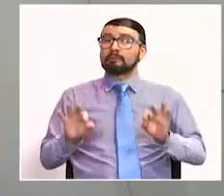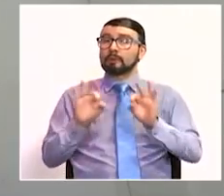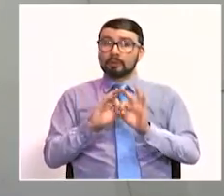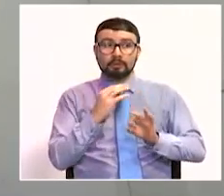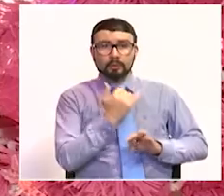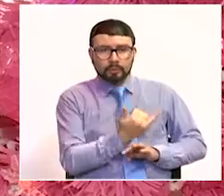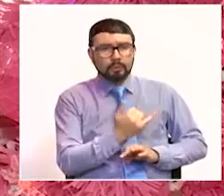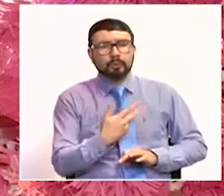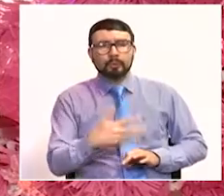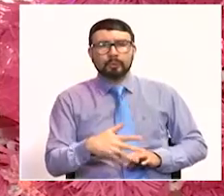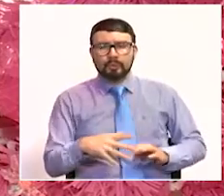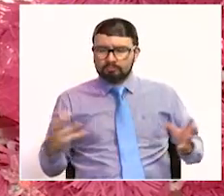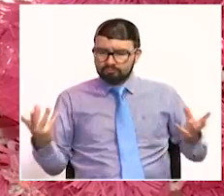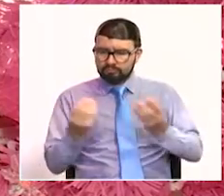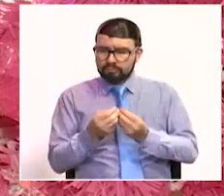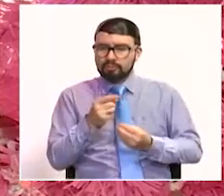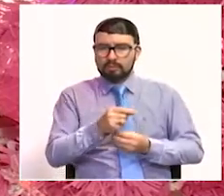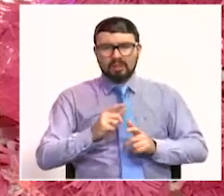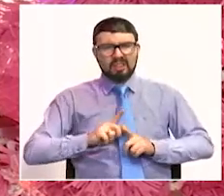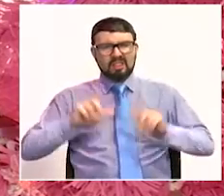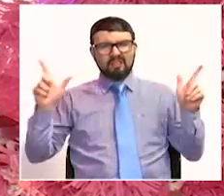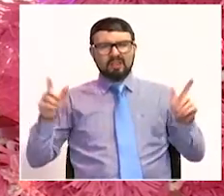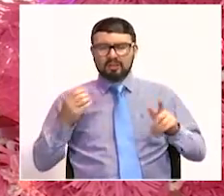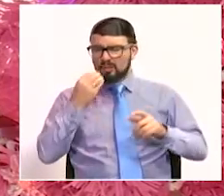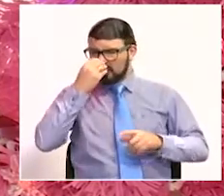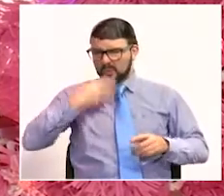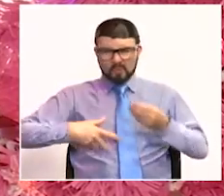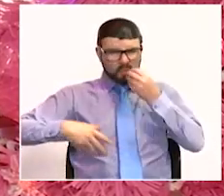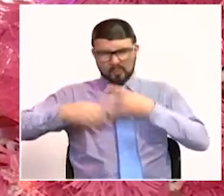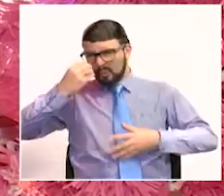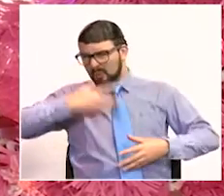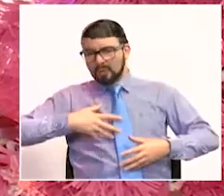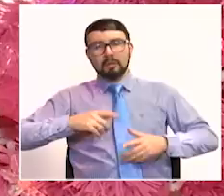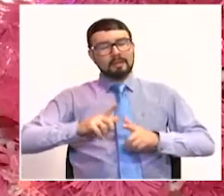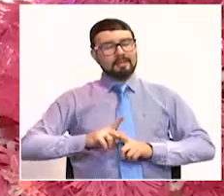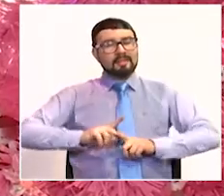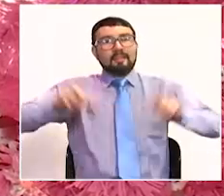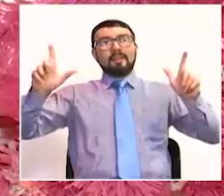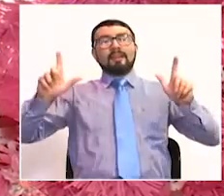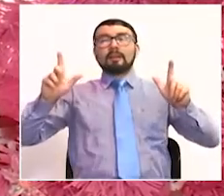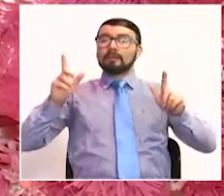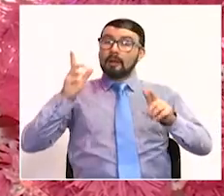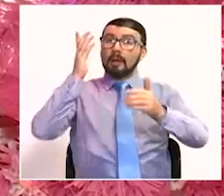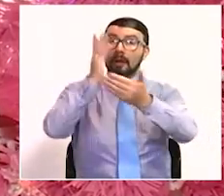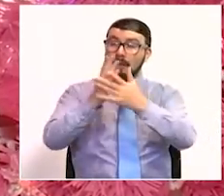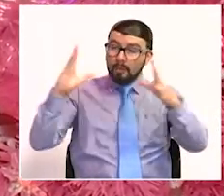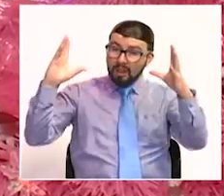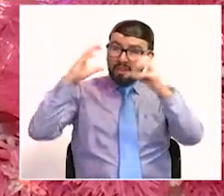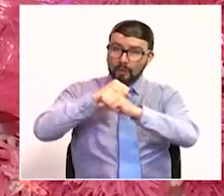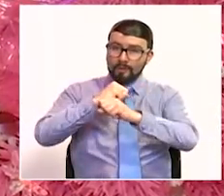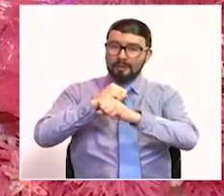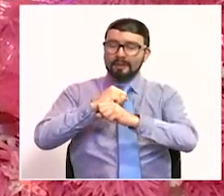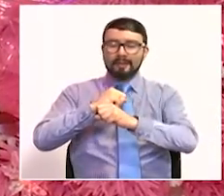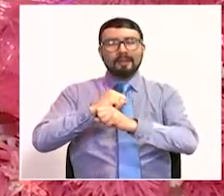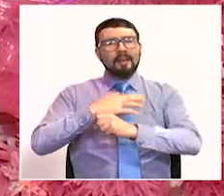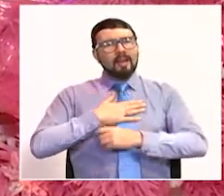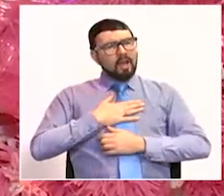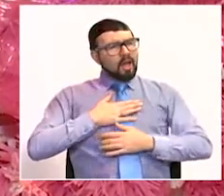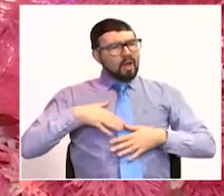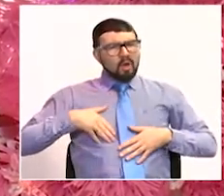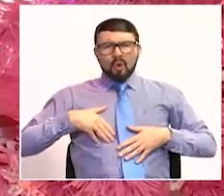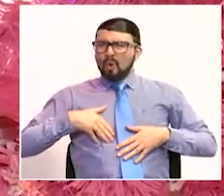importante para liberar también una cantidad de sustancias en nuestro cuerpo y que cuando llegue la noche tengamos un nivel de